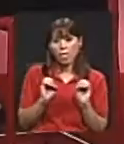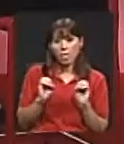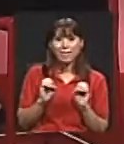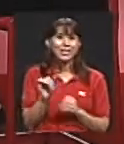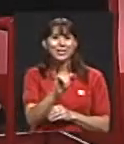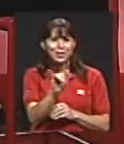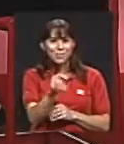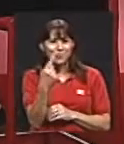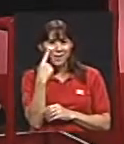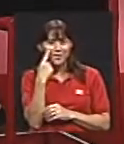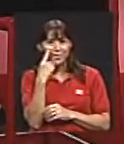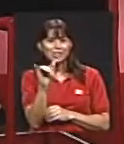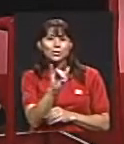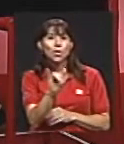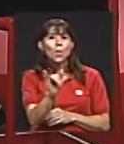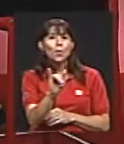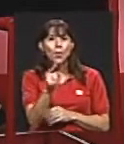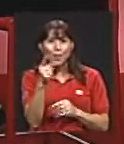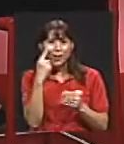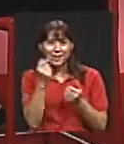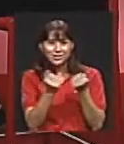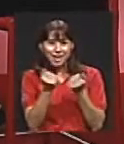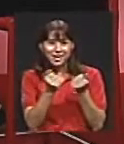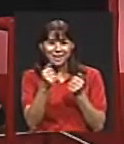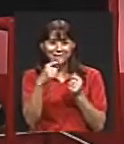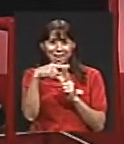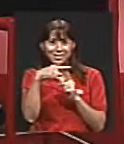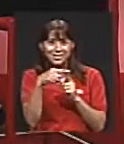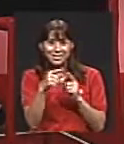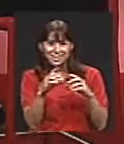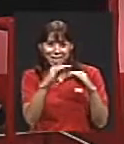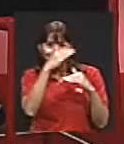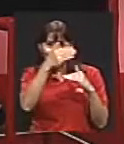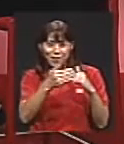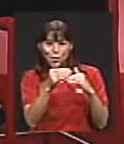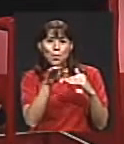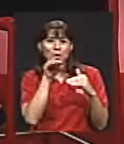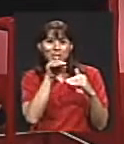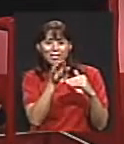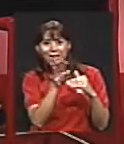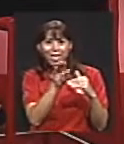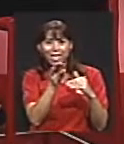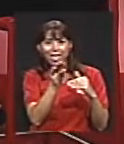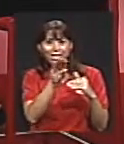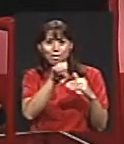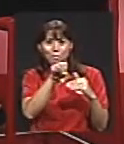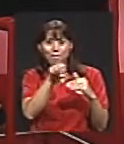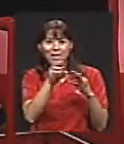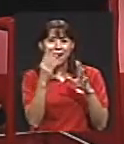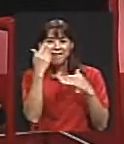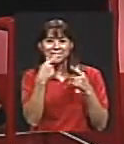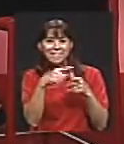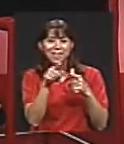pueden los taxistas al frente tengo que decir que sí a todo sí y eso lo tenemos grabado en los juramentos entonces que